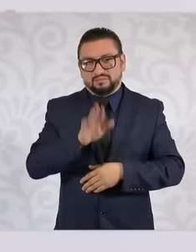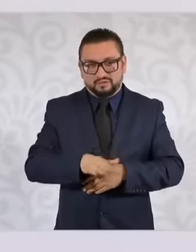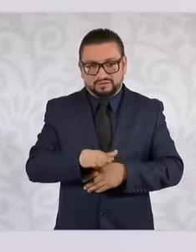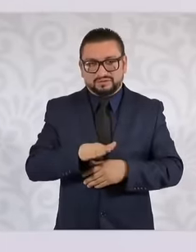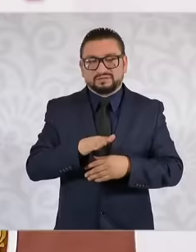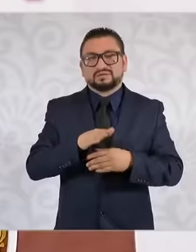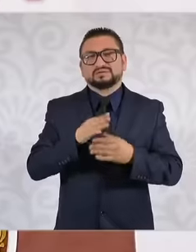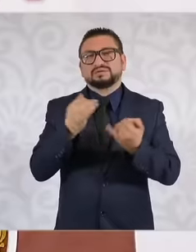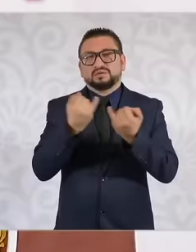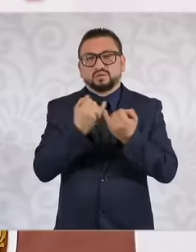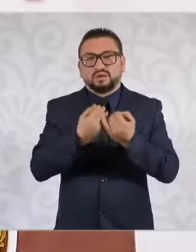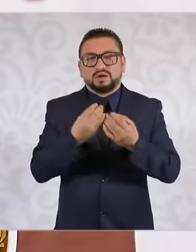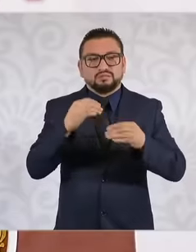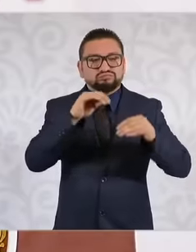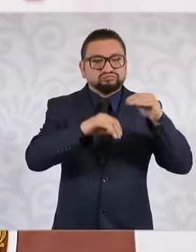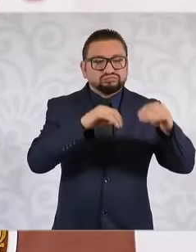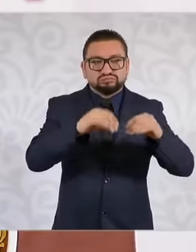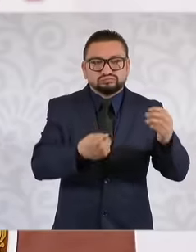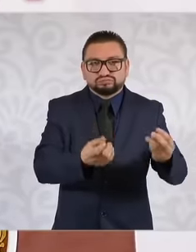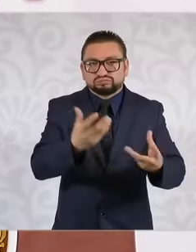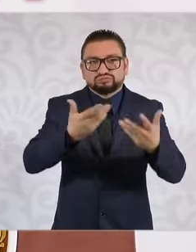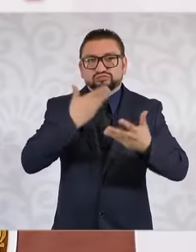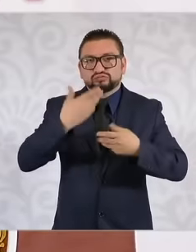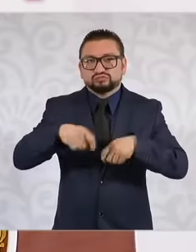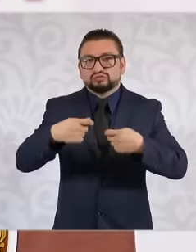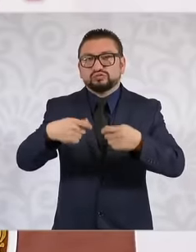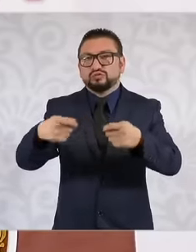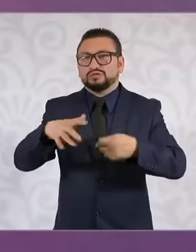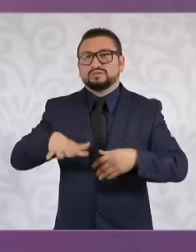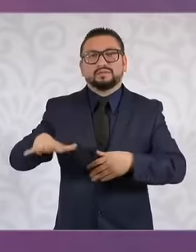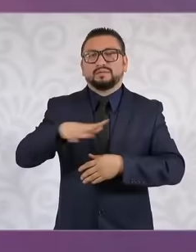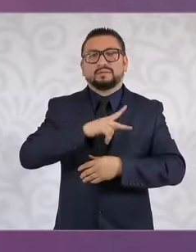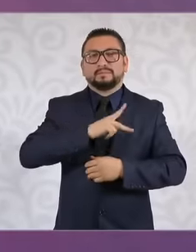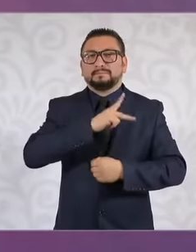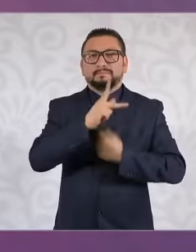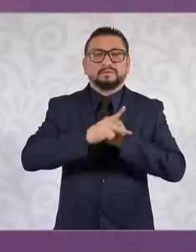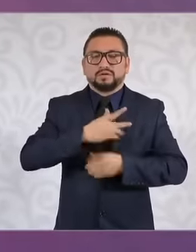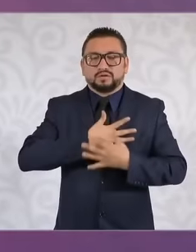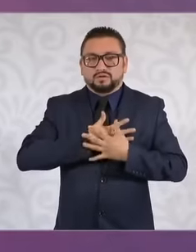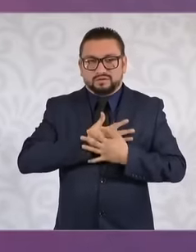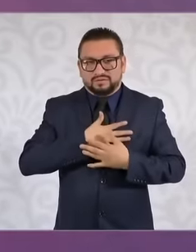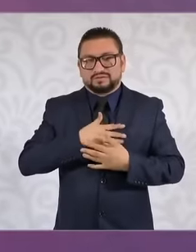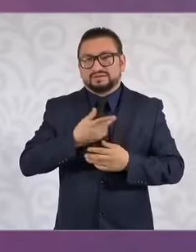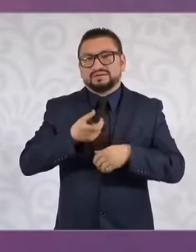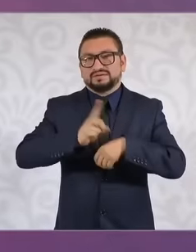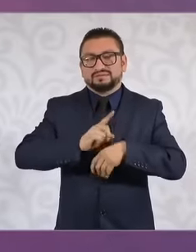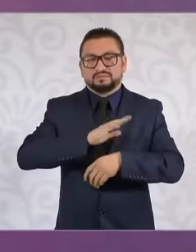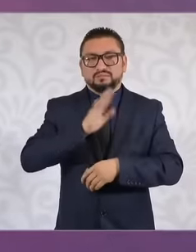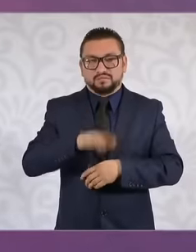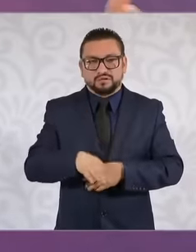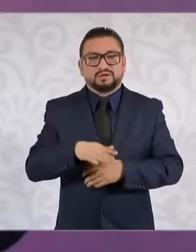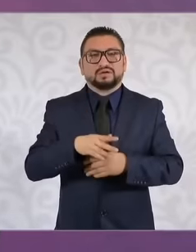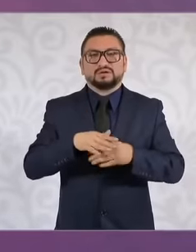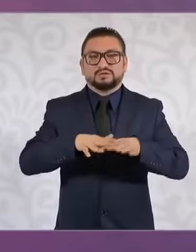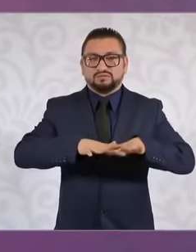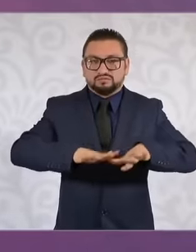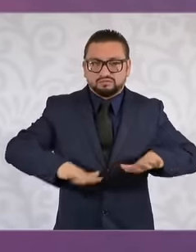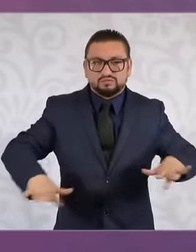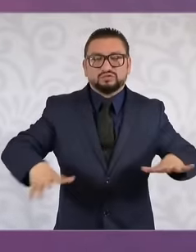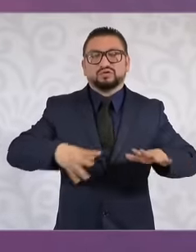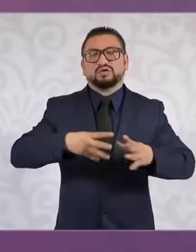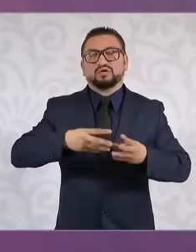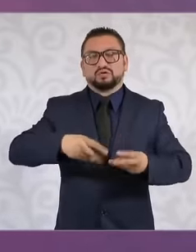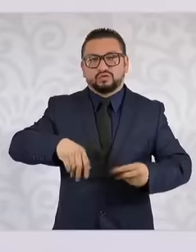a ofrendas, a tradiciones que se hacen en todo el país, de ofrenda de Día de Muertos, de tapetes, de